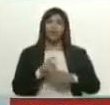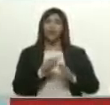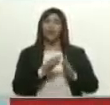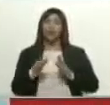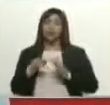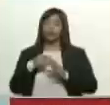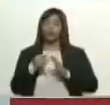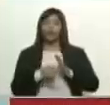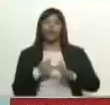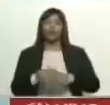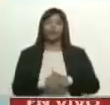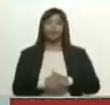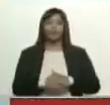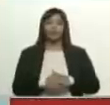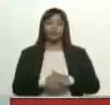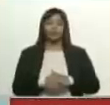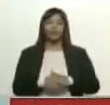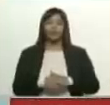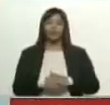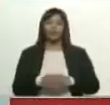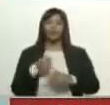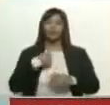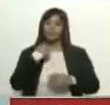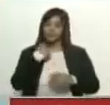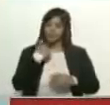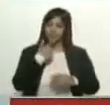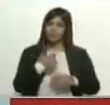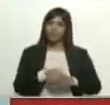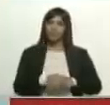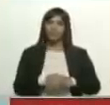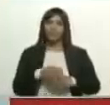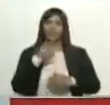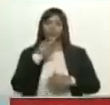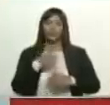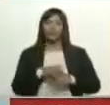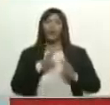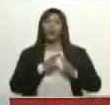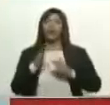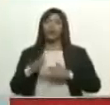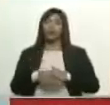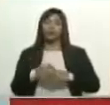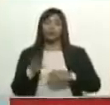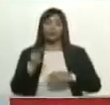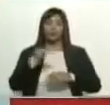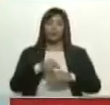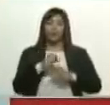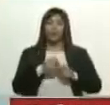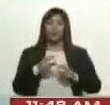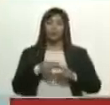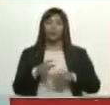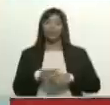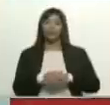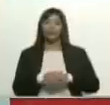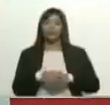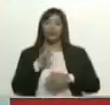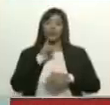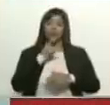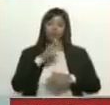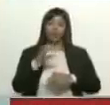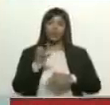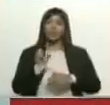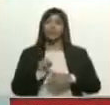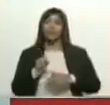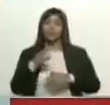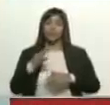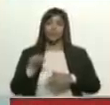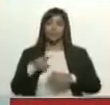organismos internacionales, llámese en este caso la Organización de Naciones Unidas, llámese CPI,